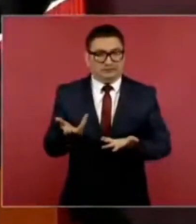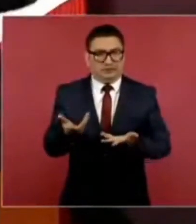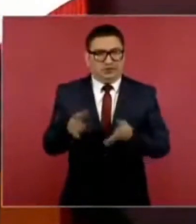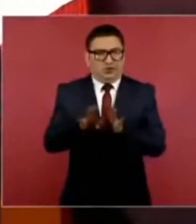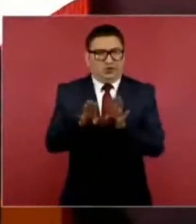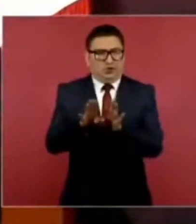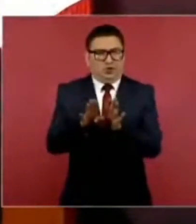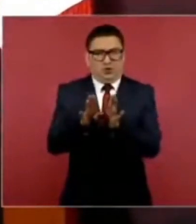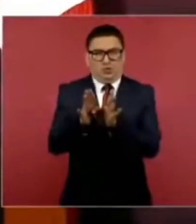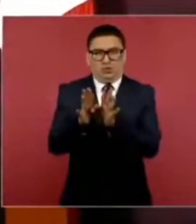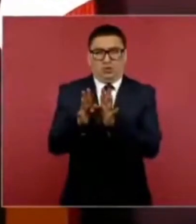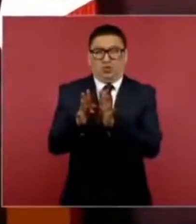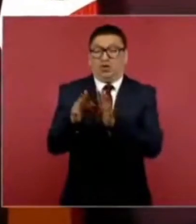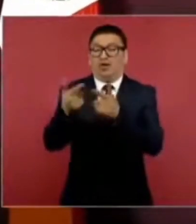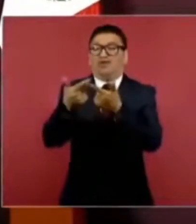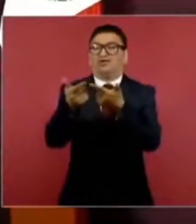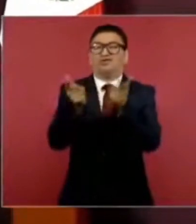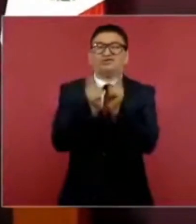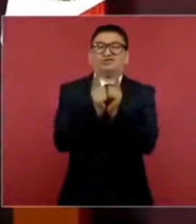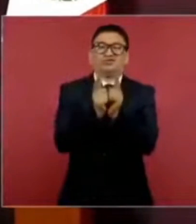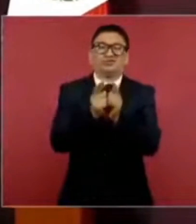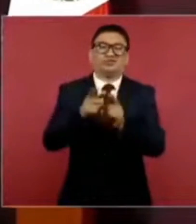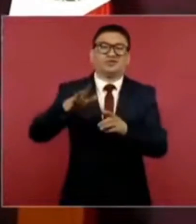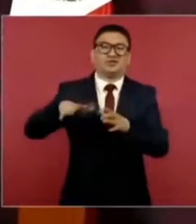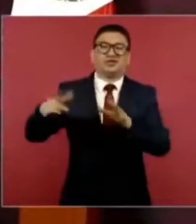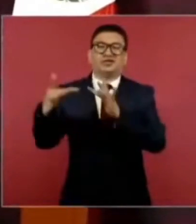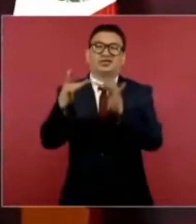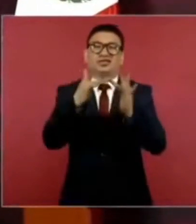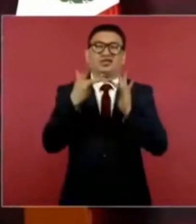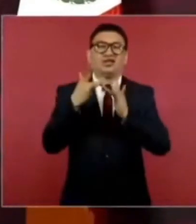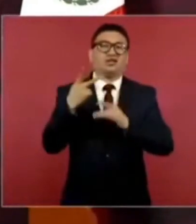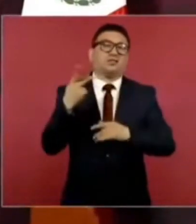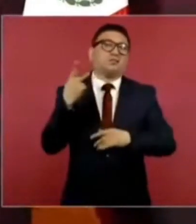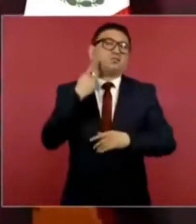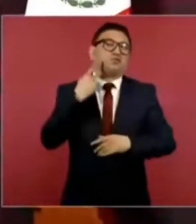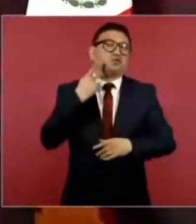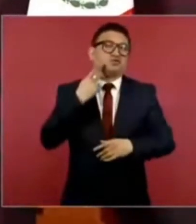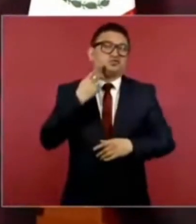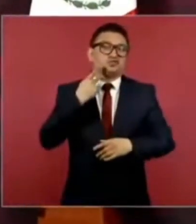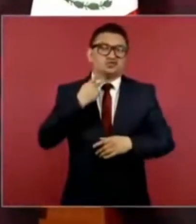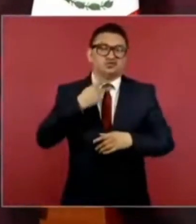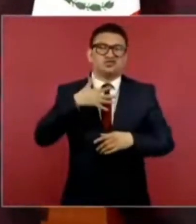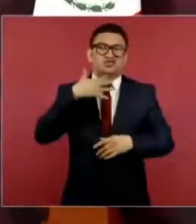vinculados con políticos corruptos. Era un saqueo